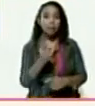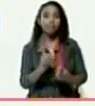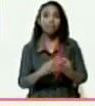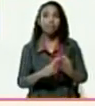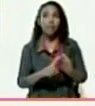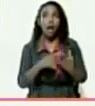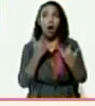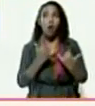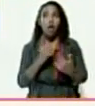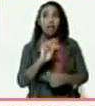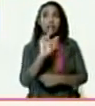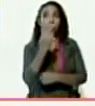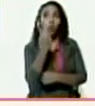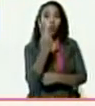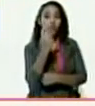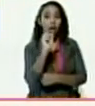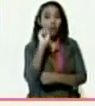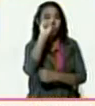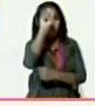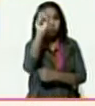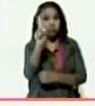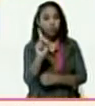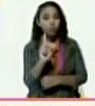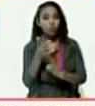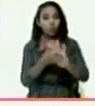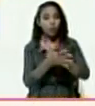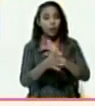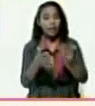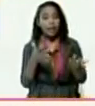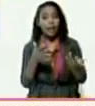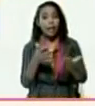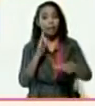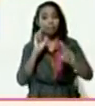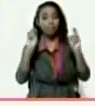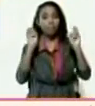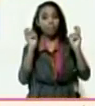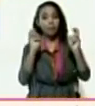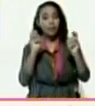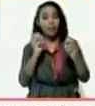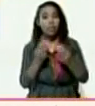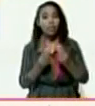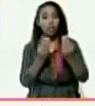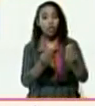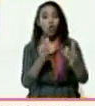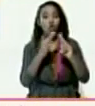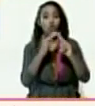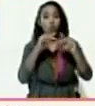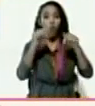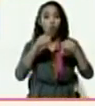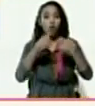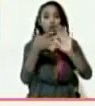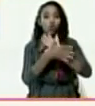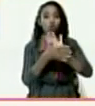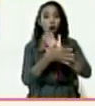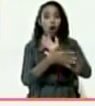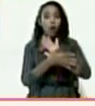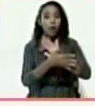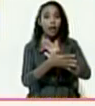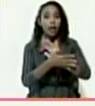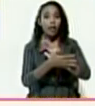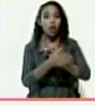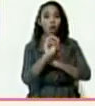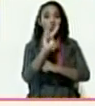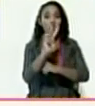ahora, mi segunda interrogante viene sobre el caso que se dio a conocer hoy sobre los